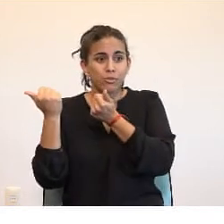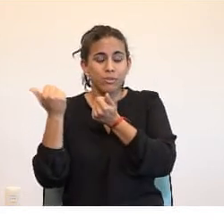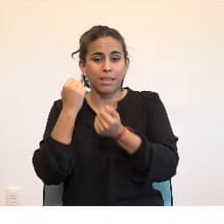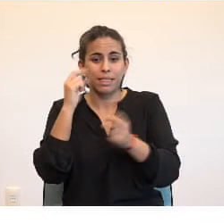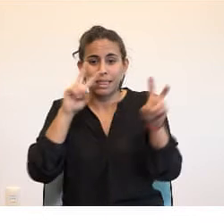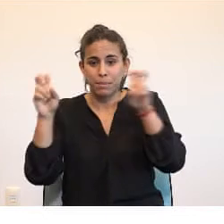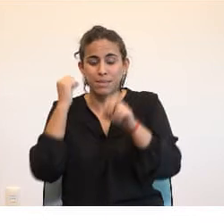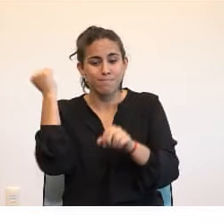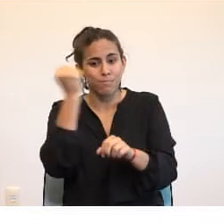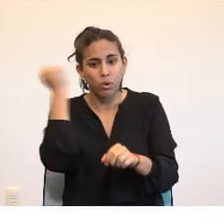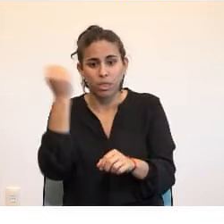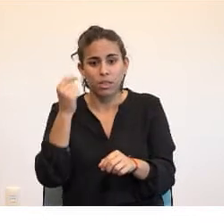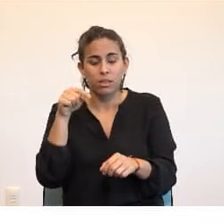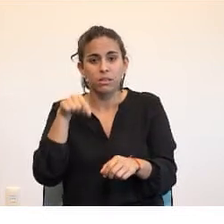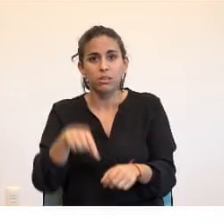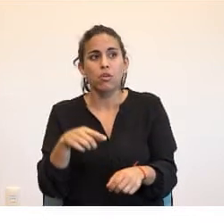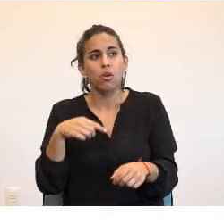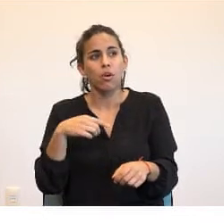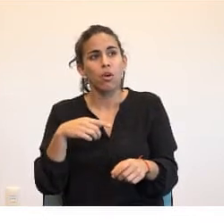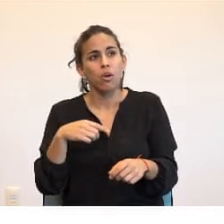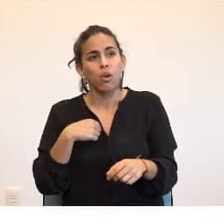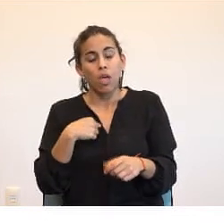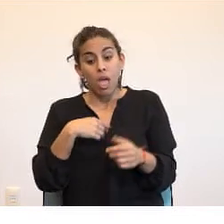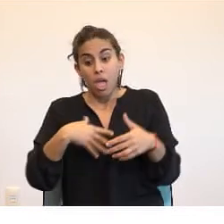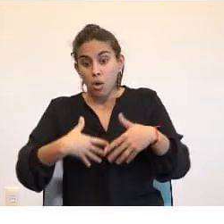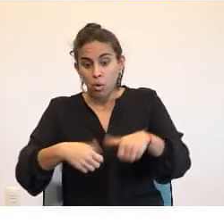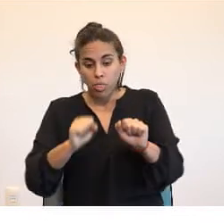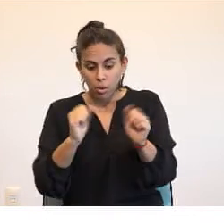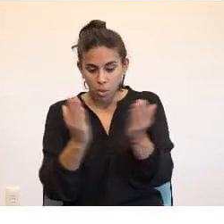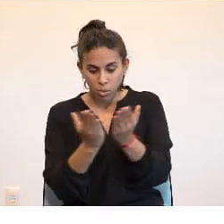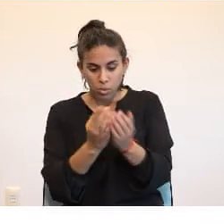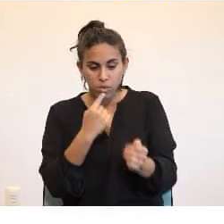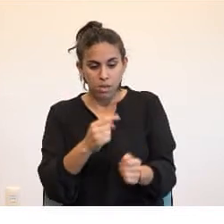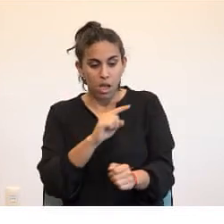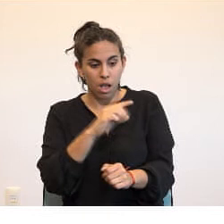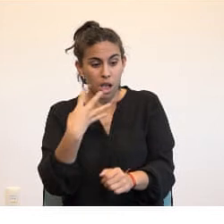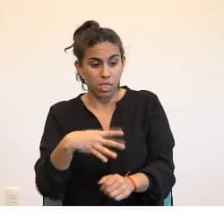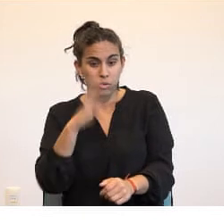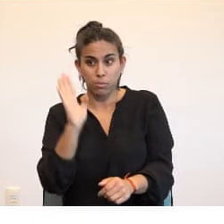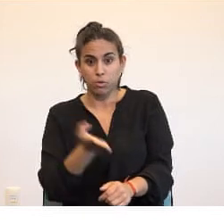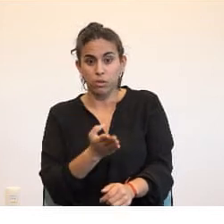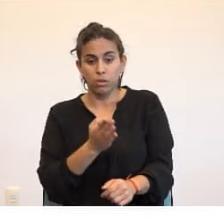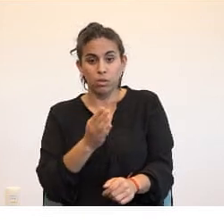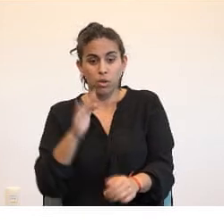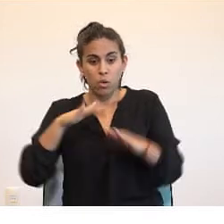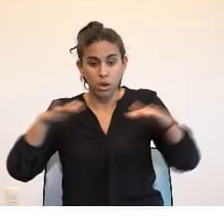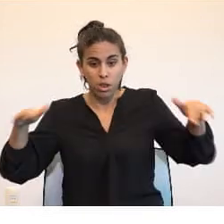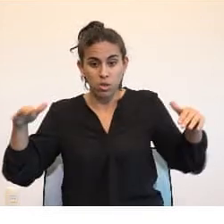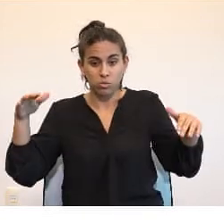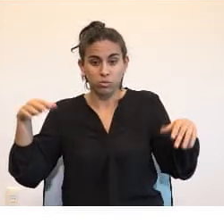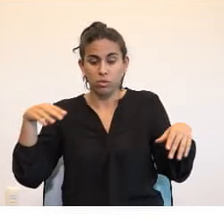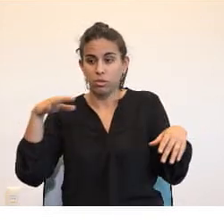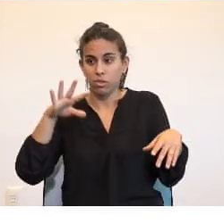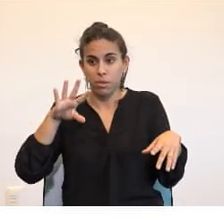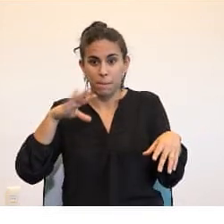decisivos. En Reino Unido encontré un estudio que decía que el 14% de los niños británicos pensaba que el pan y el vino eran productos